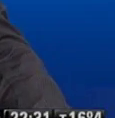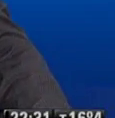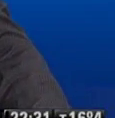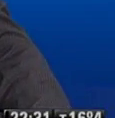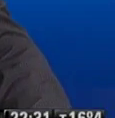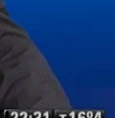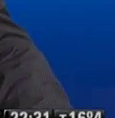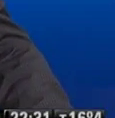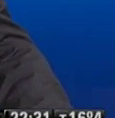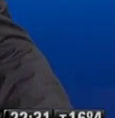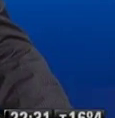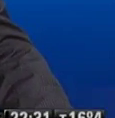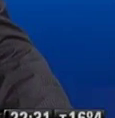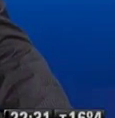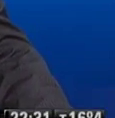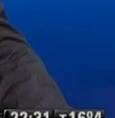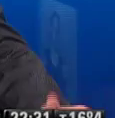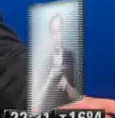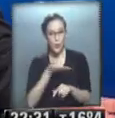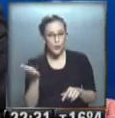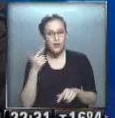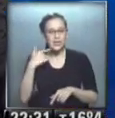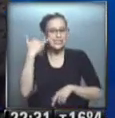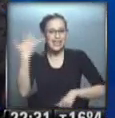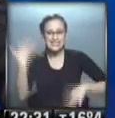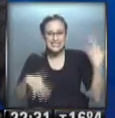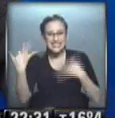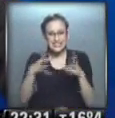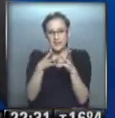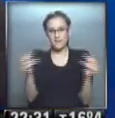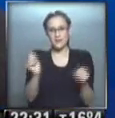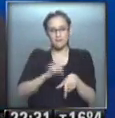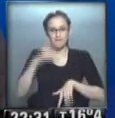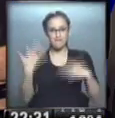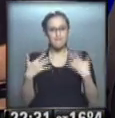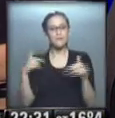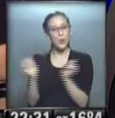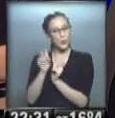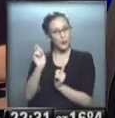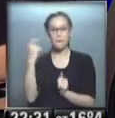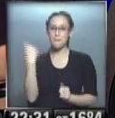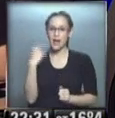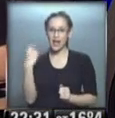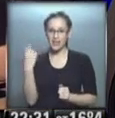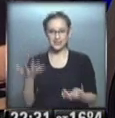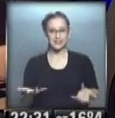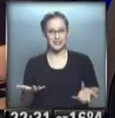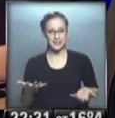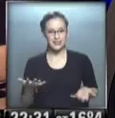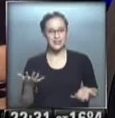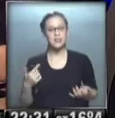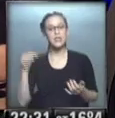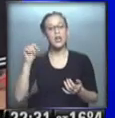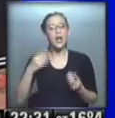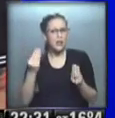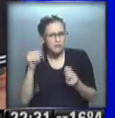Esto todavía es el resumen de noticias de la televisión pública. Se nos está terminando, pero aquí a mi lado está Maxi Martina. ¿Qué encontraron esta